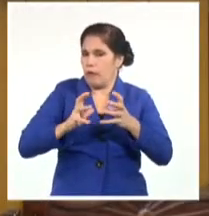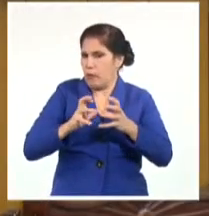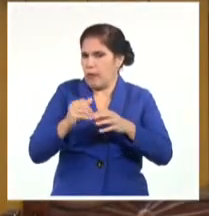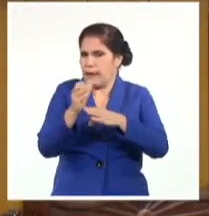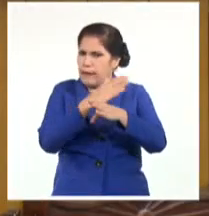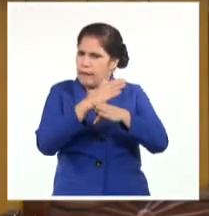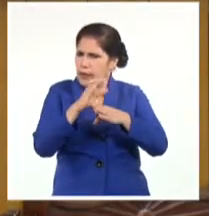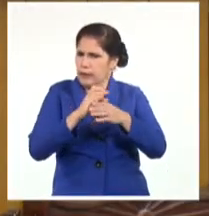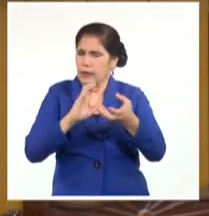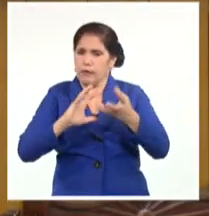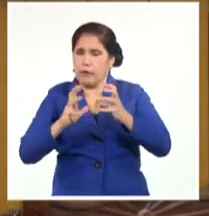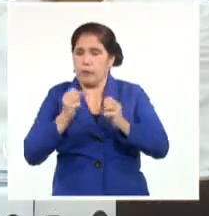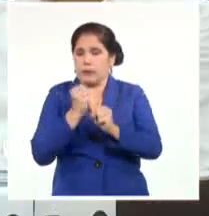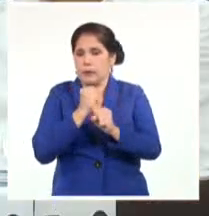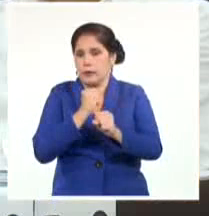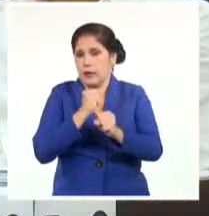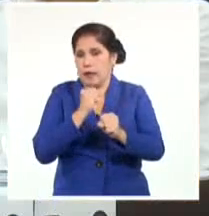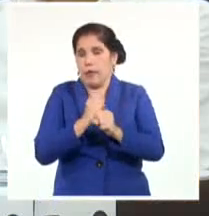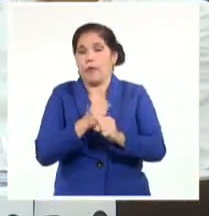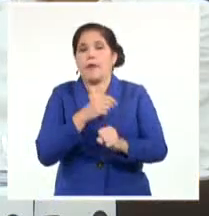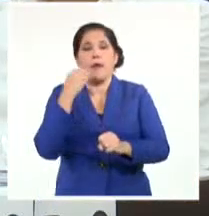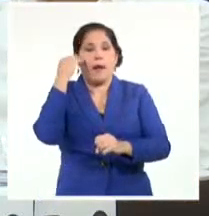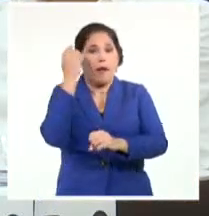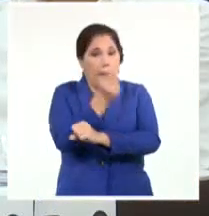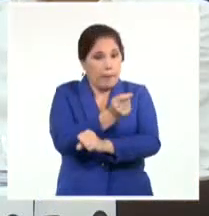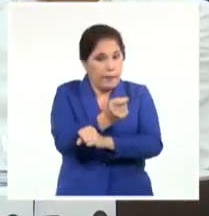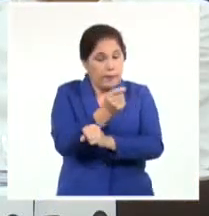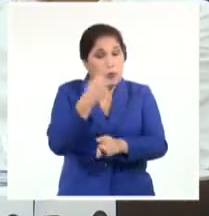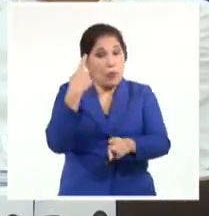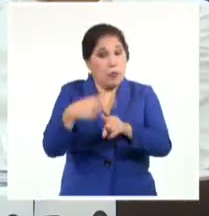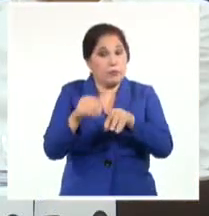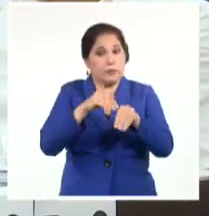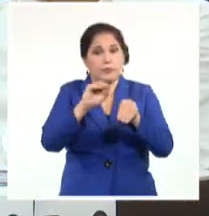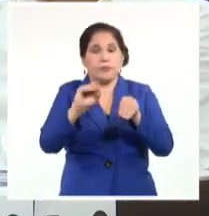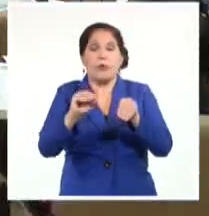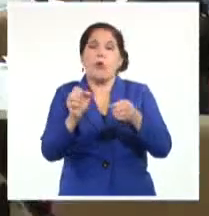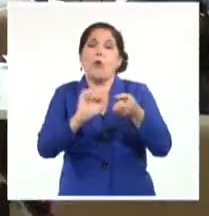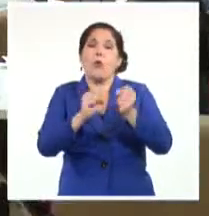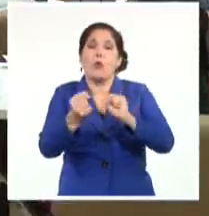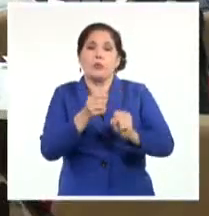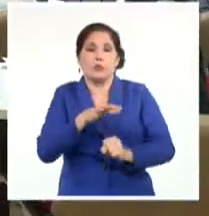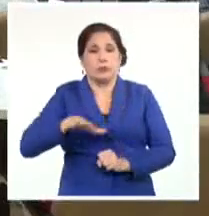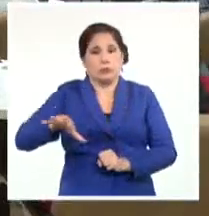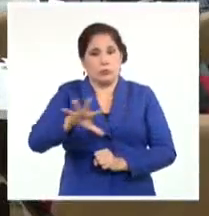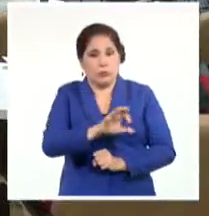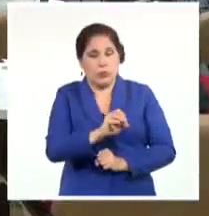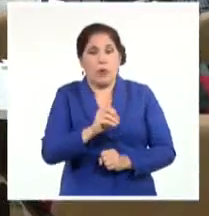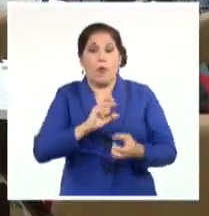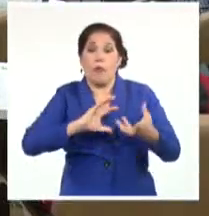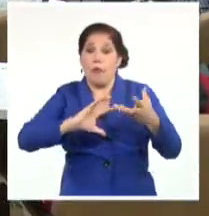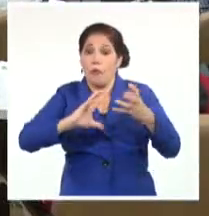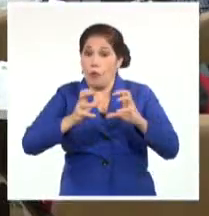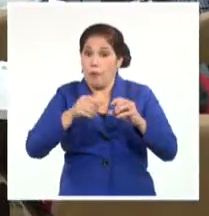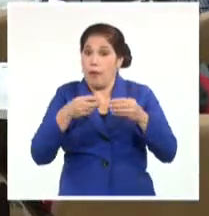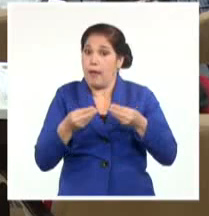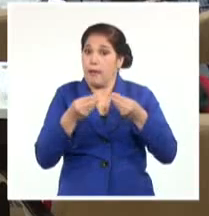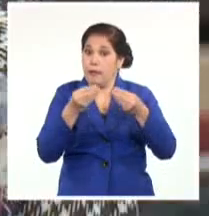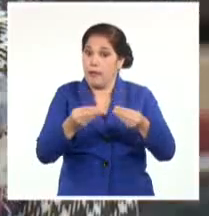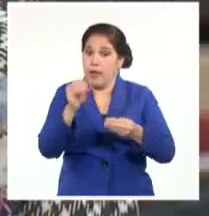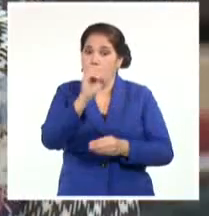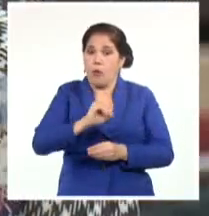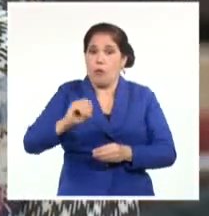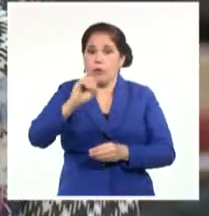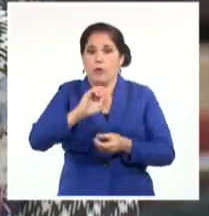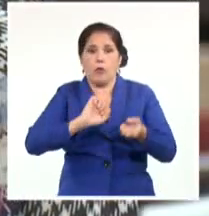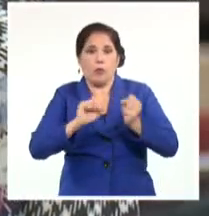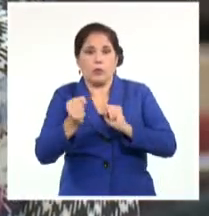varias estrategias como la capacitación y también del llamado control concurrente, una de las modalidades que brinda el órgano de control